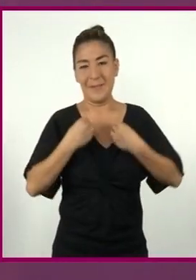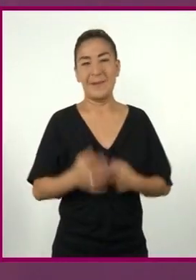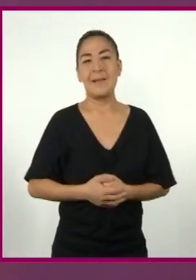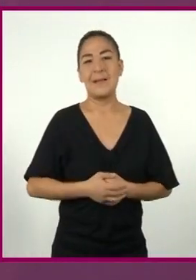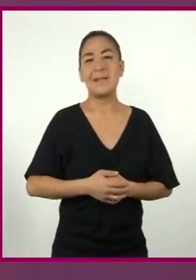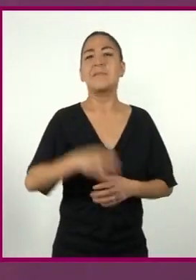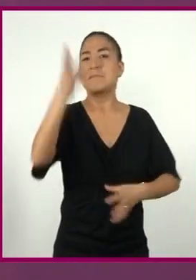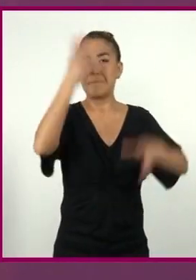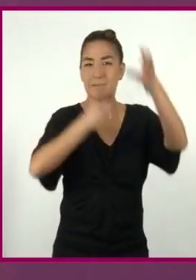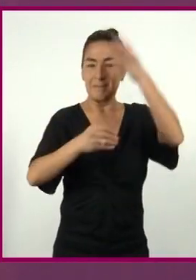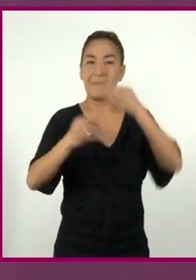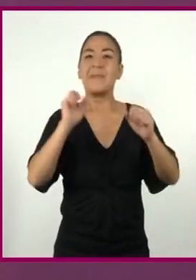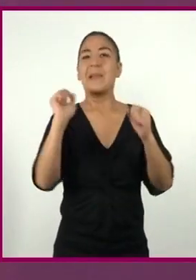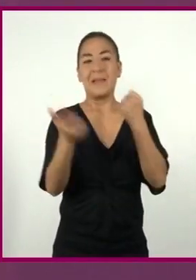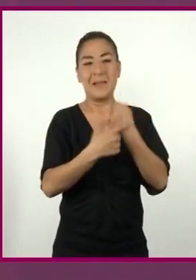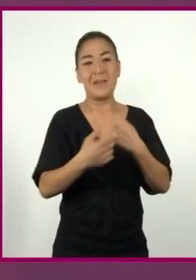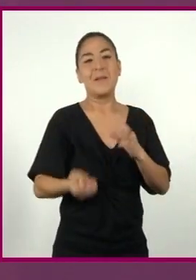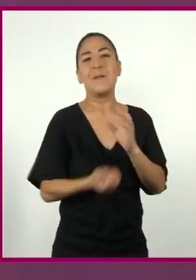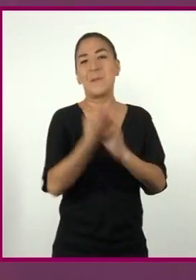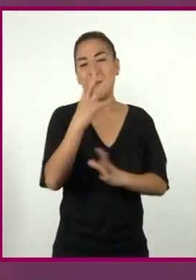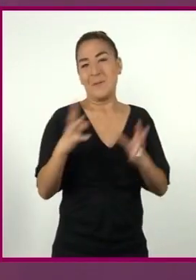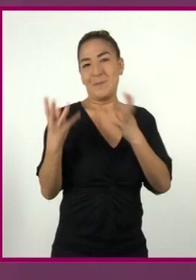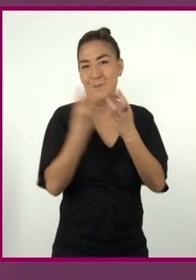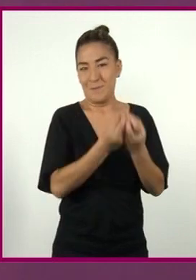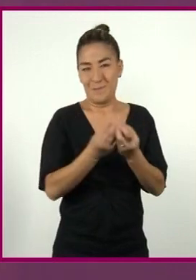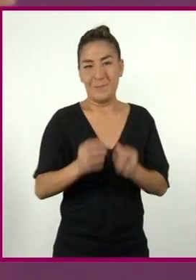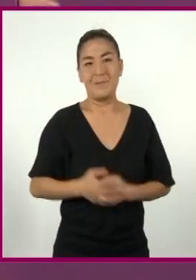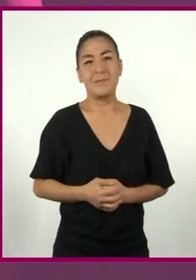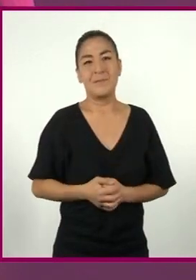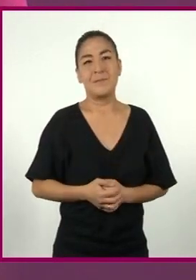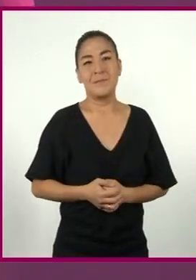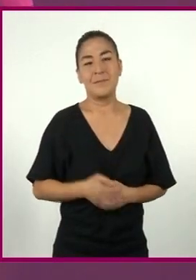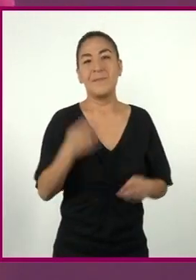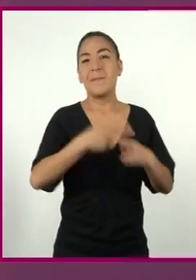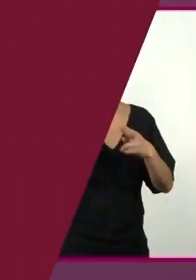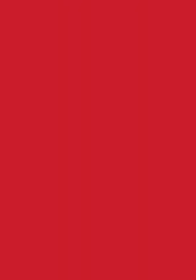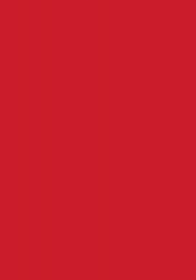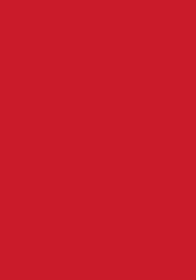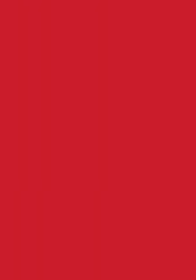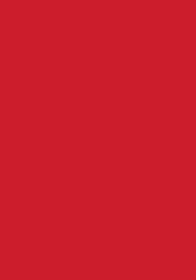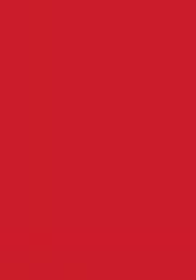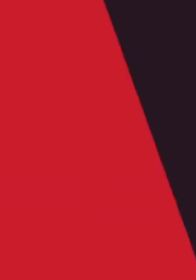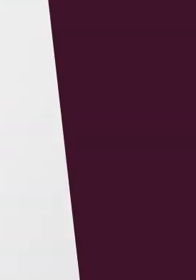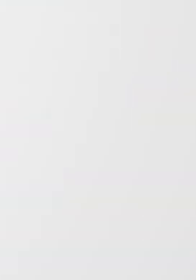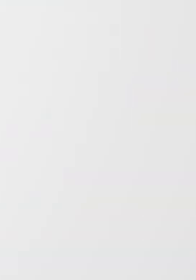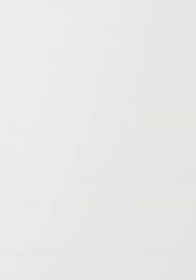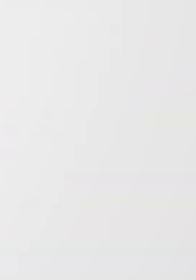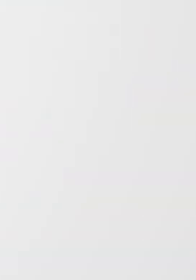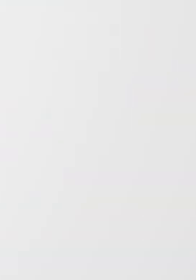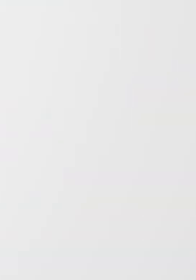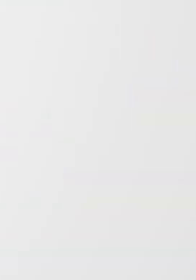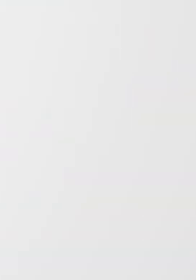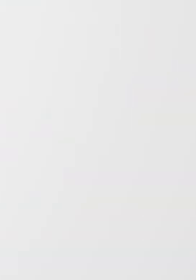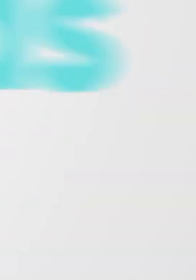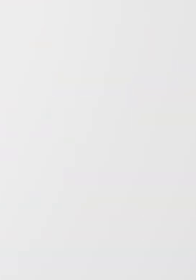Hemos aprendido algo nuevo juntos. ¡Hasta la próxima!